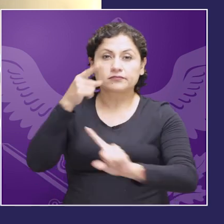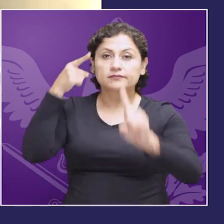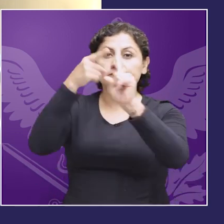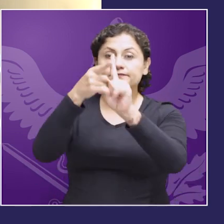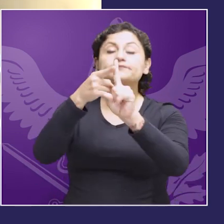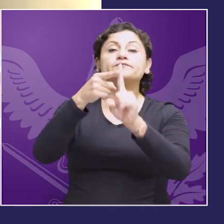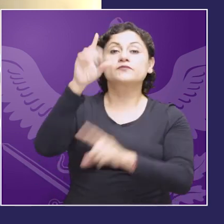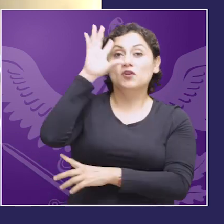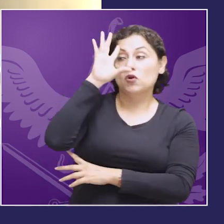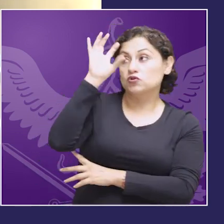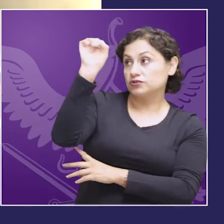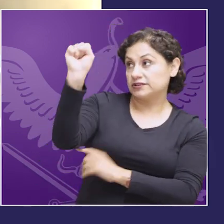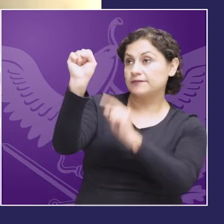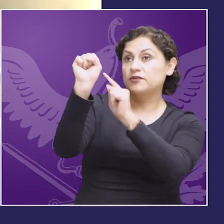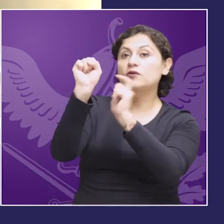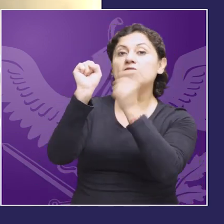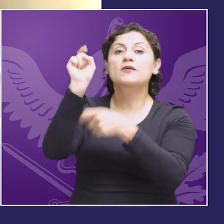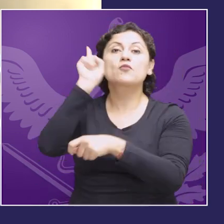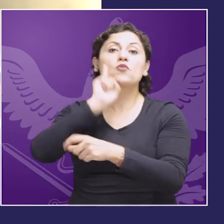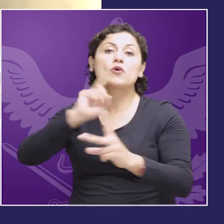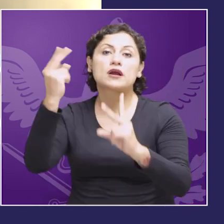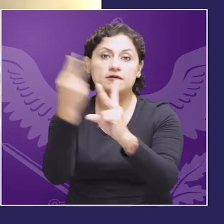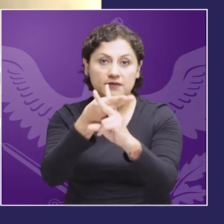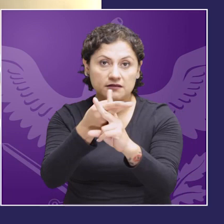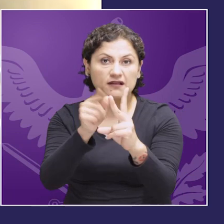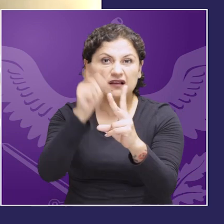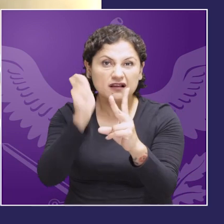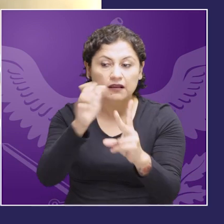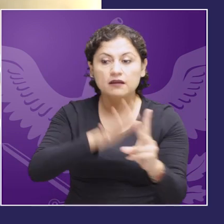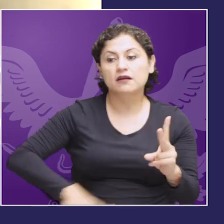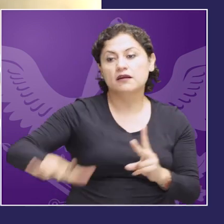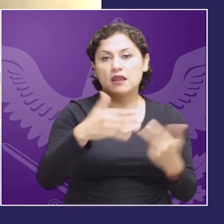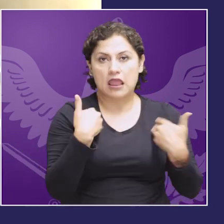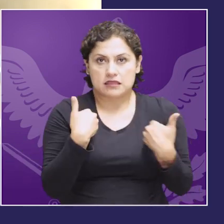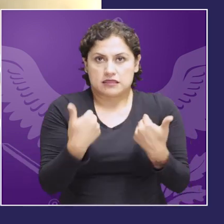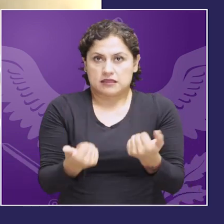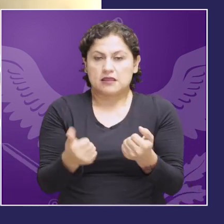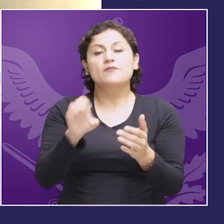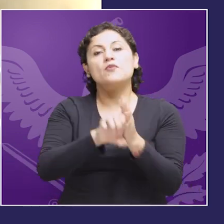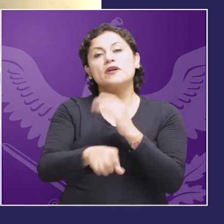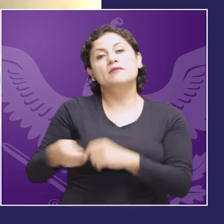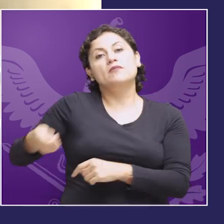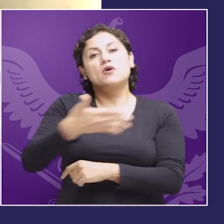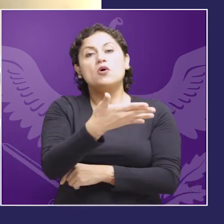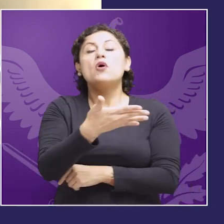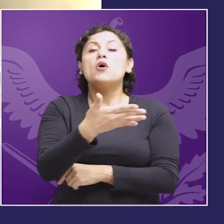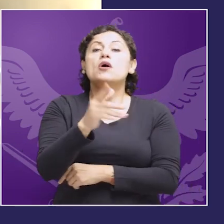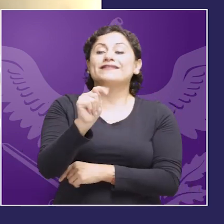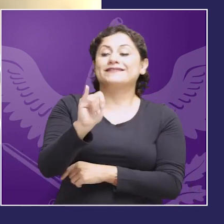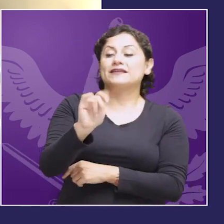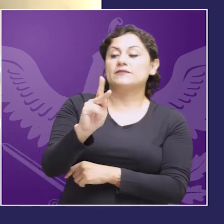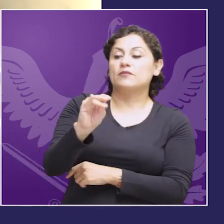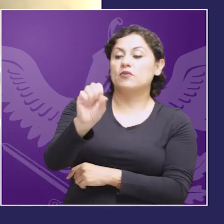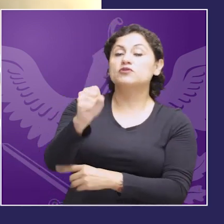correcta tipificación del feminicidio. Y la correcta aplicación tiene que ver con lo que